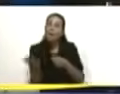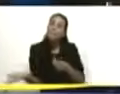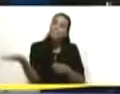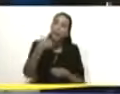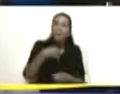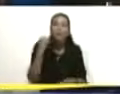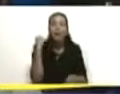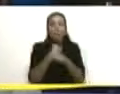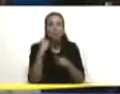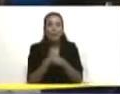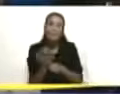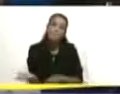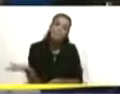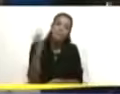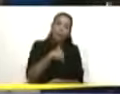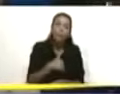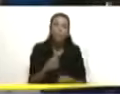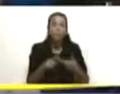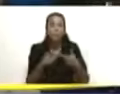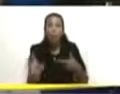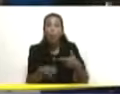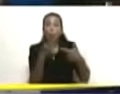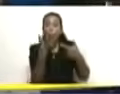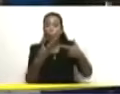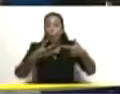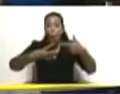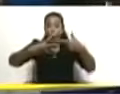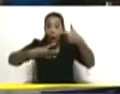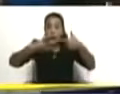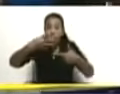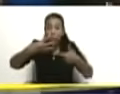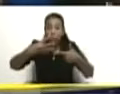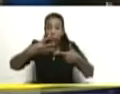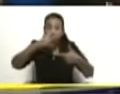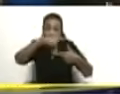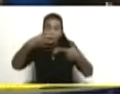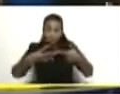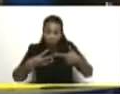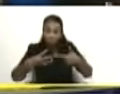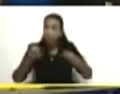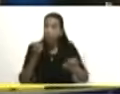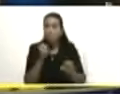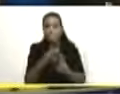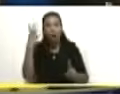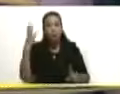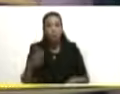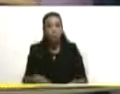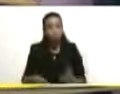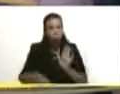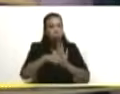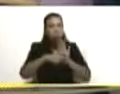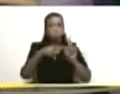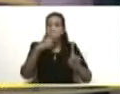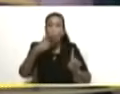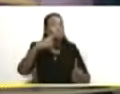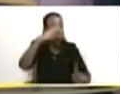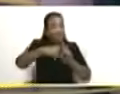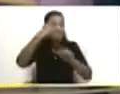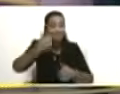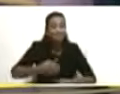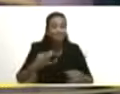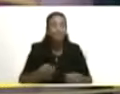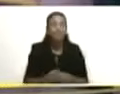a Trabajar. Aquí tenemos cuatro programas bien, pero bien impactantes, Génesis. Así es. Bueno,